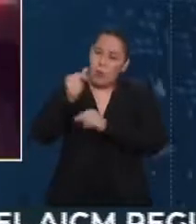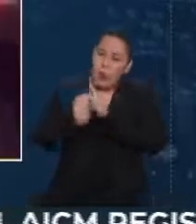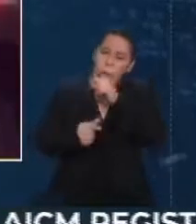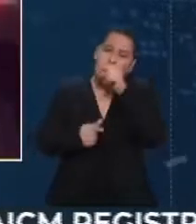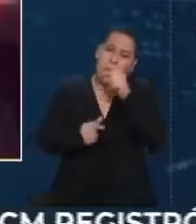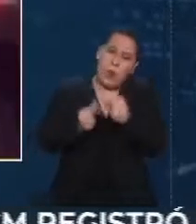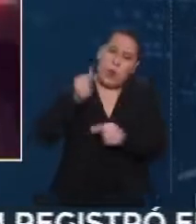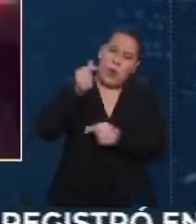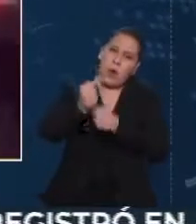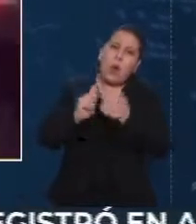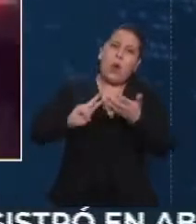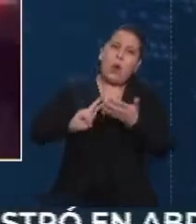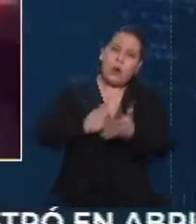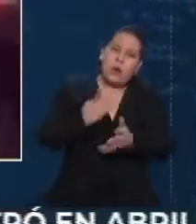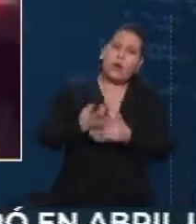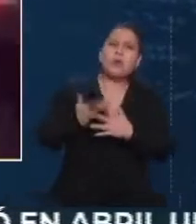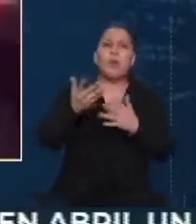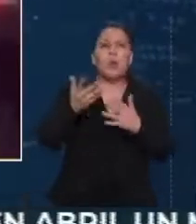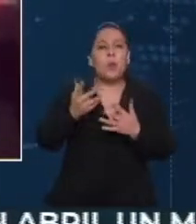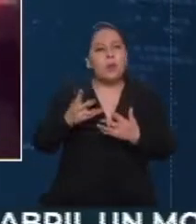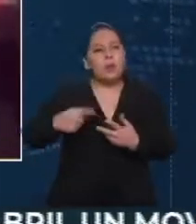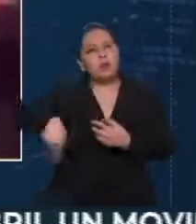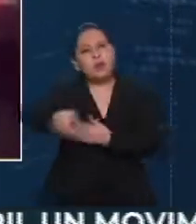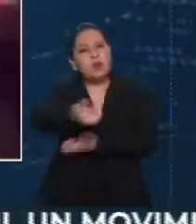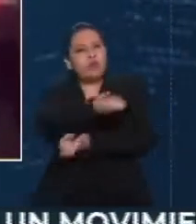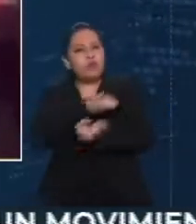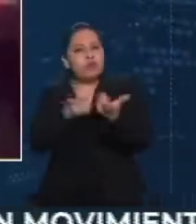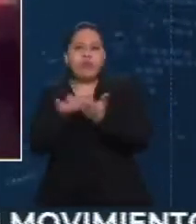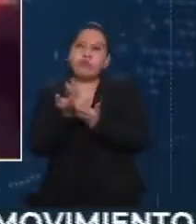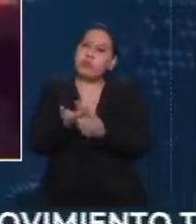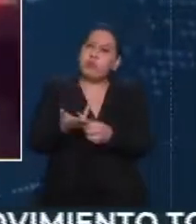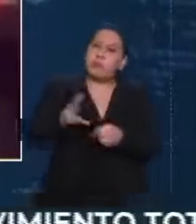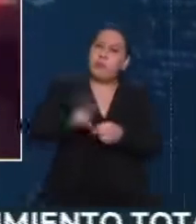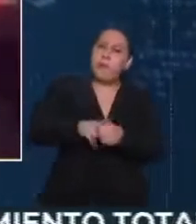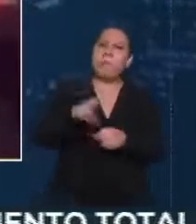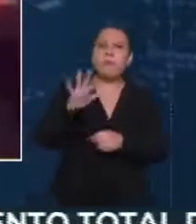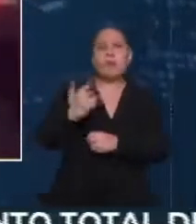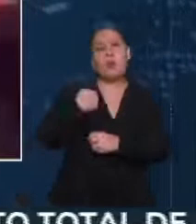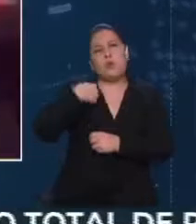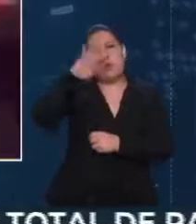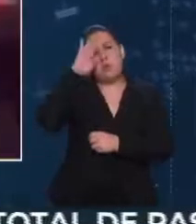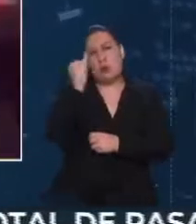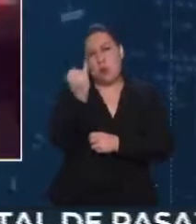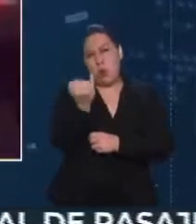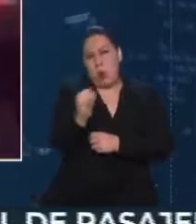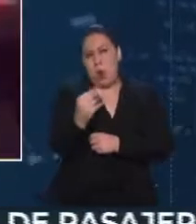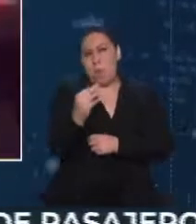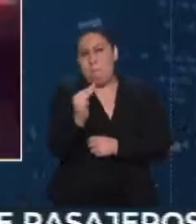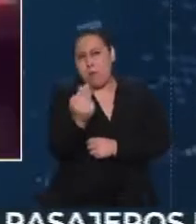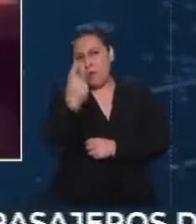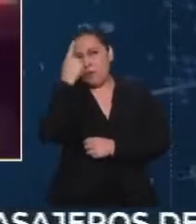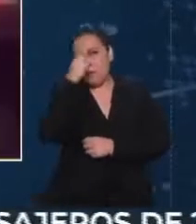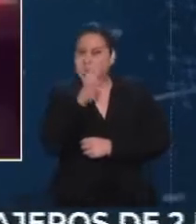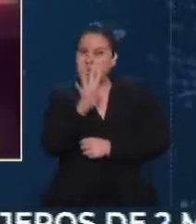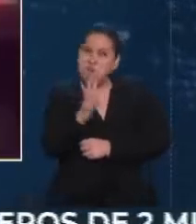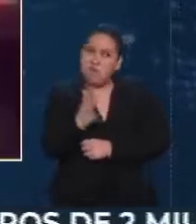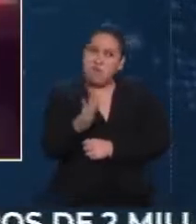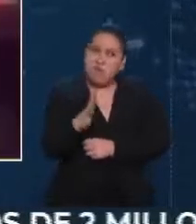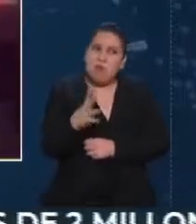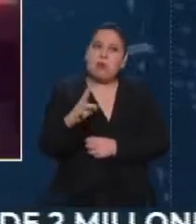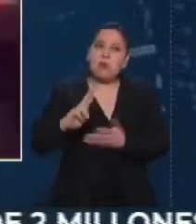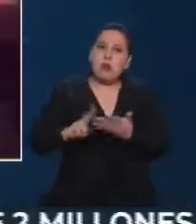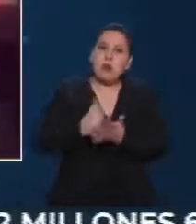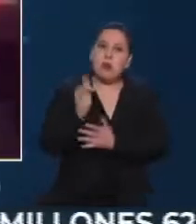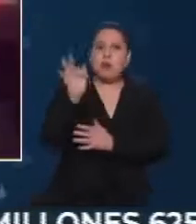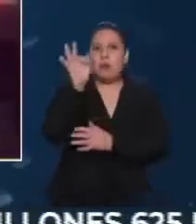diluyendo, como sucedió literalmente hace un año, ¿no? Ya para mayo, ya para junio, pues ya no veíamos esta situación de